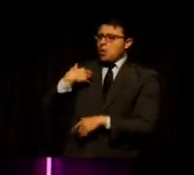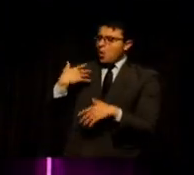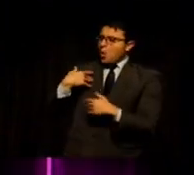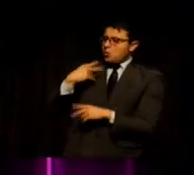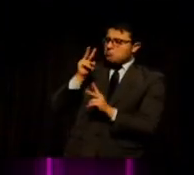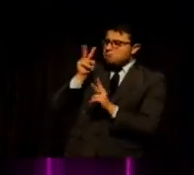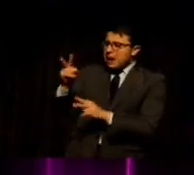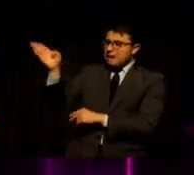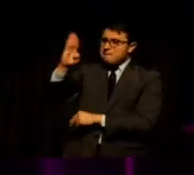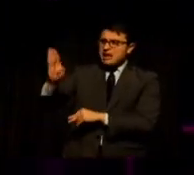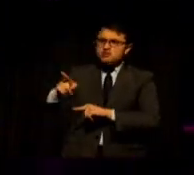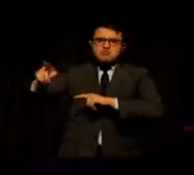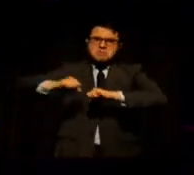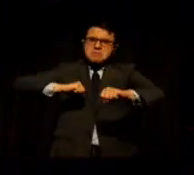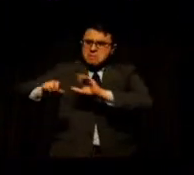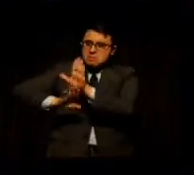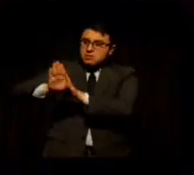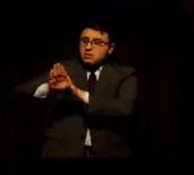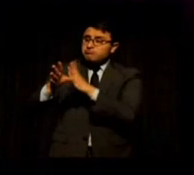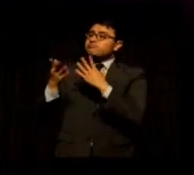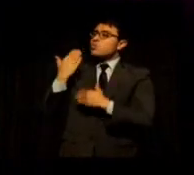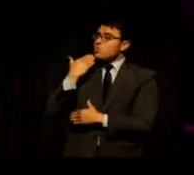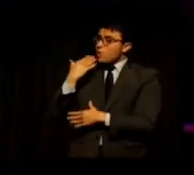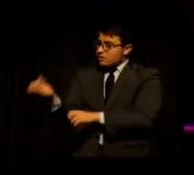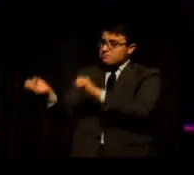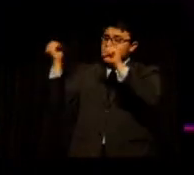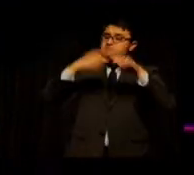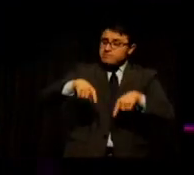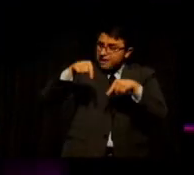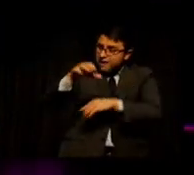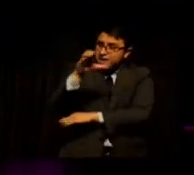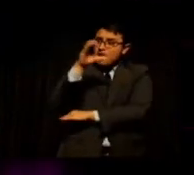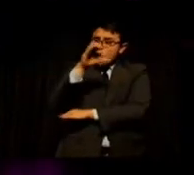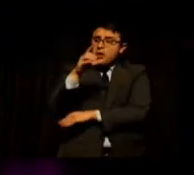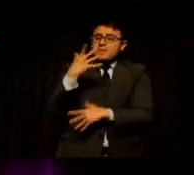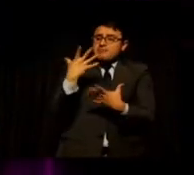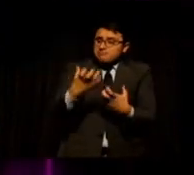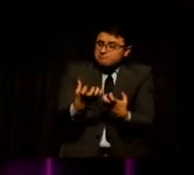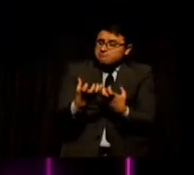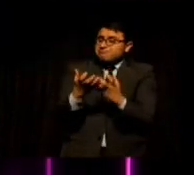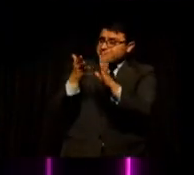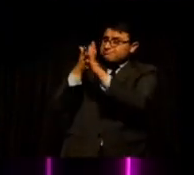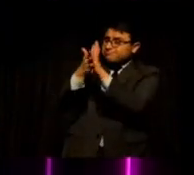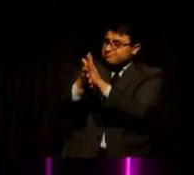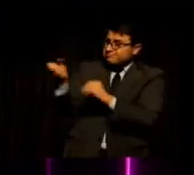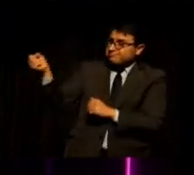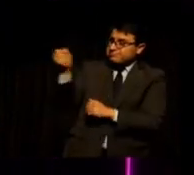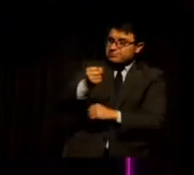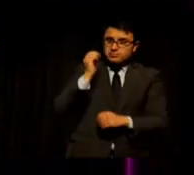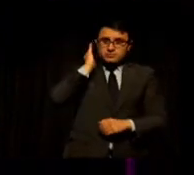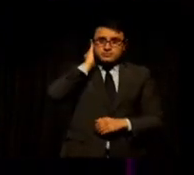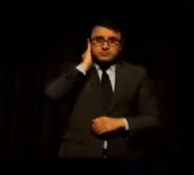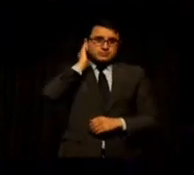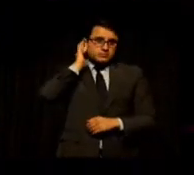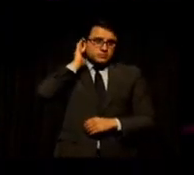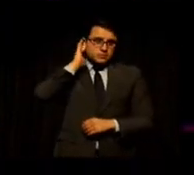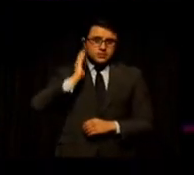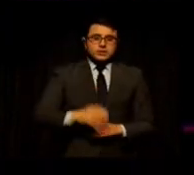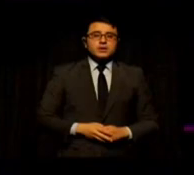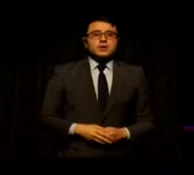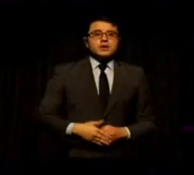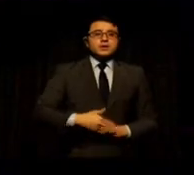ese emprendimiento y dígalo querido david que estamos todos ansiosos de escuchar un presidente eduque bueno